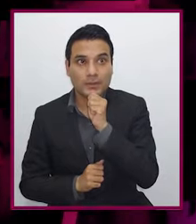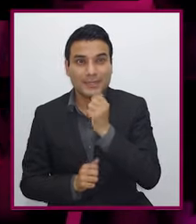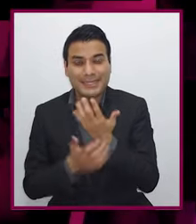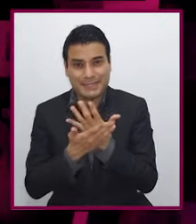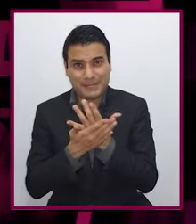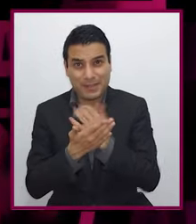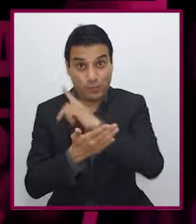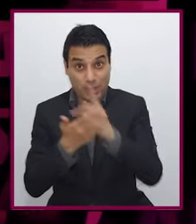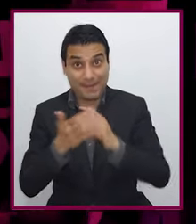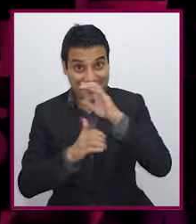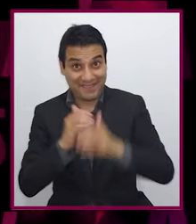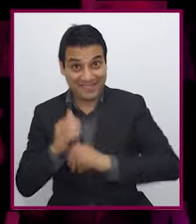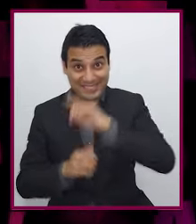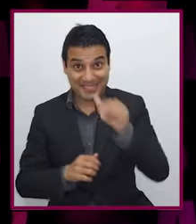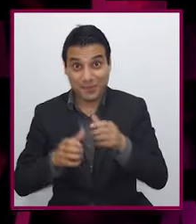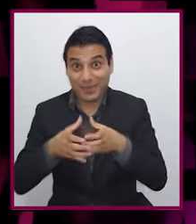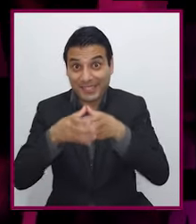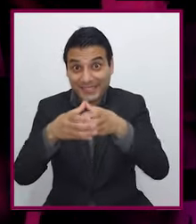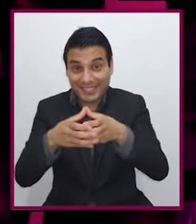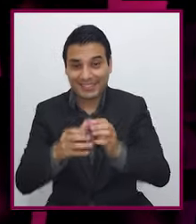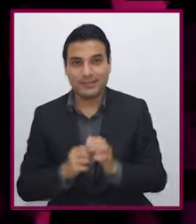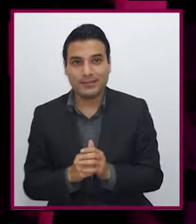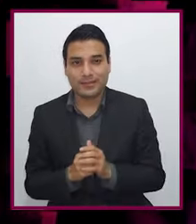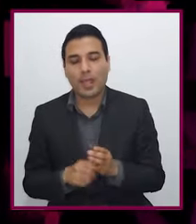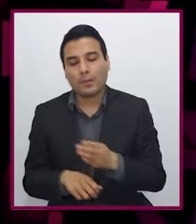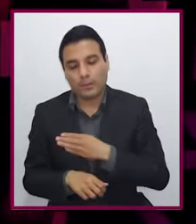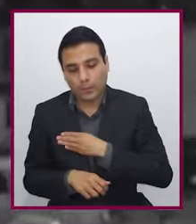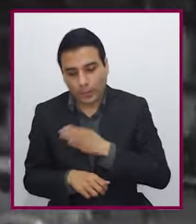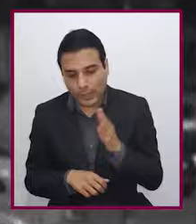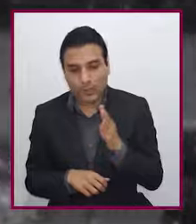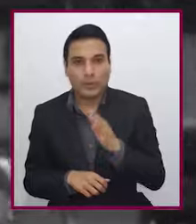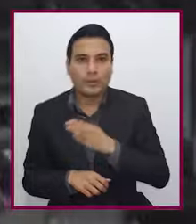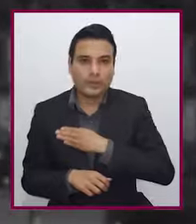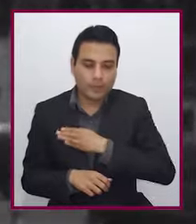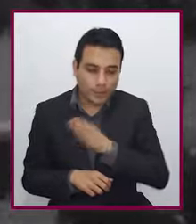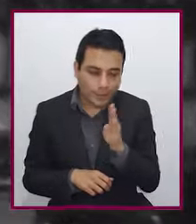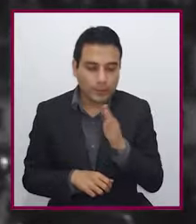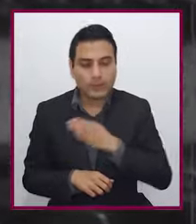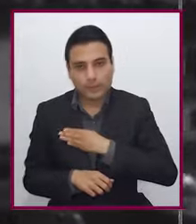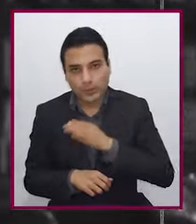No, pero al final del programa lo tenemos listo.